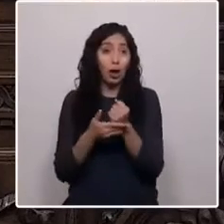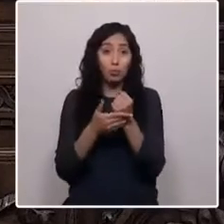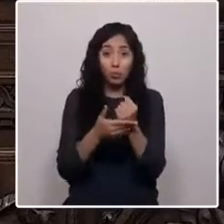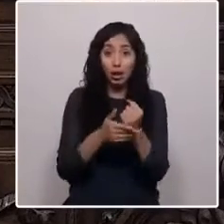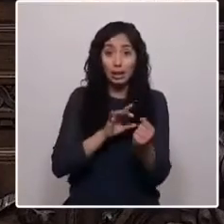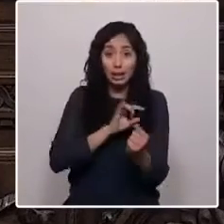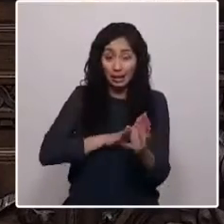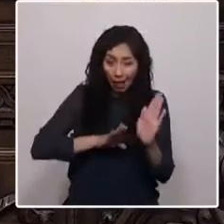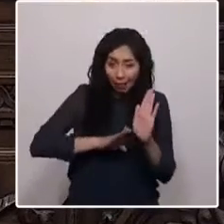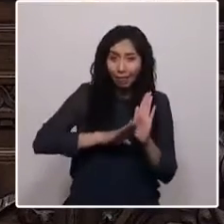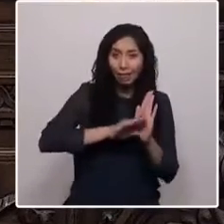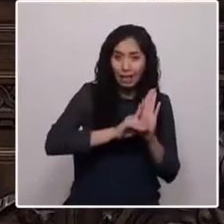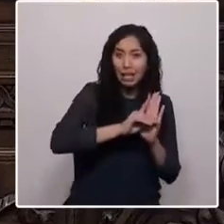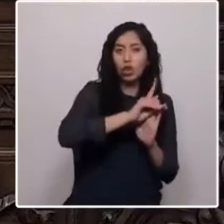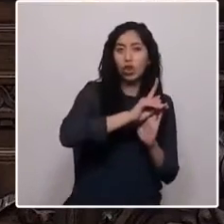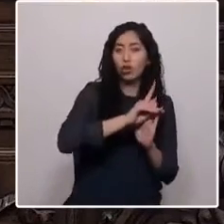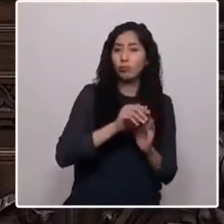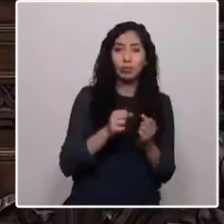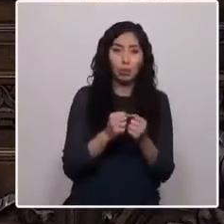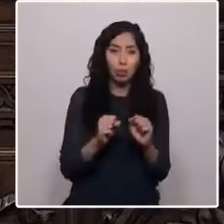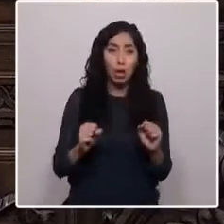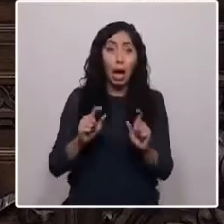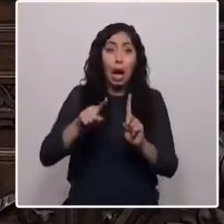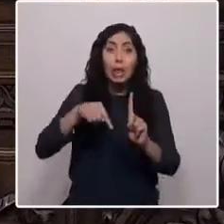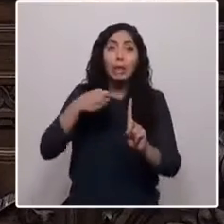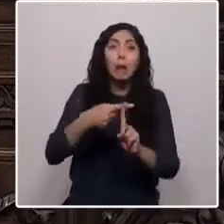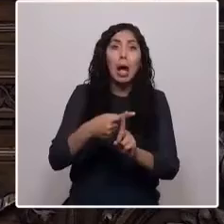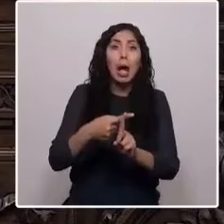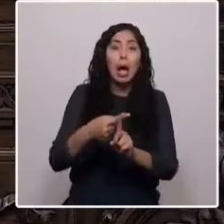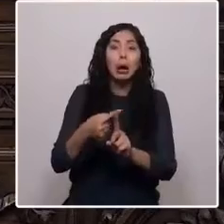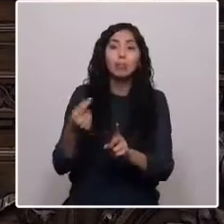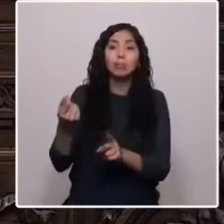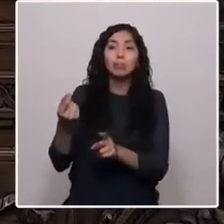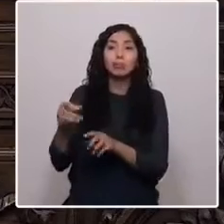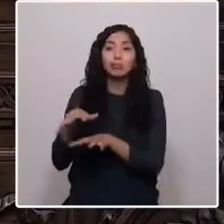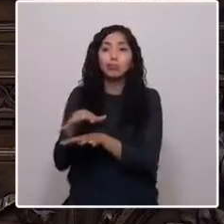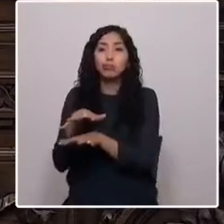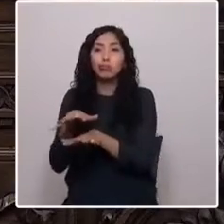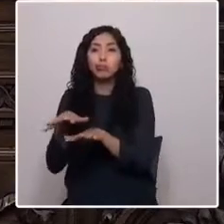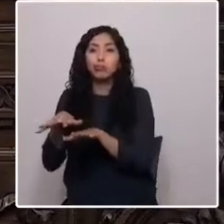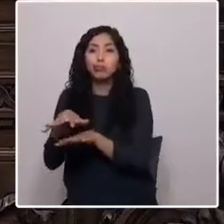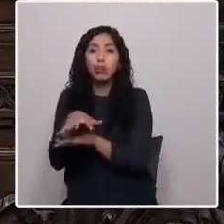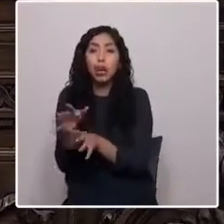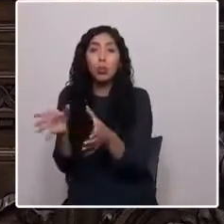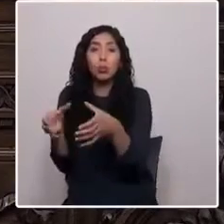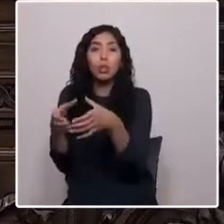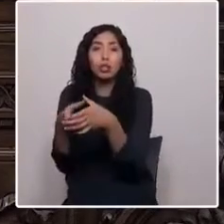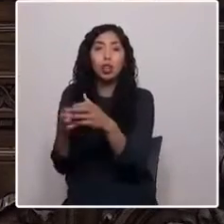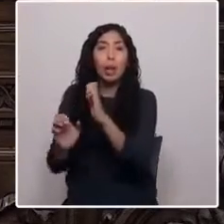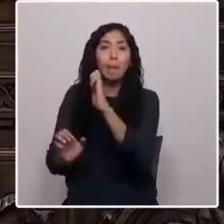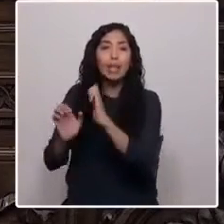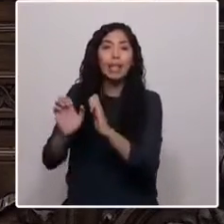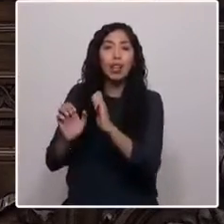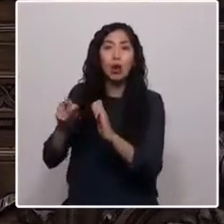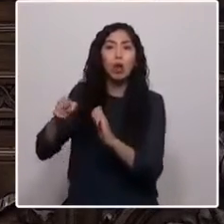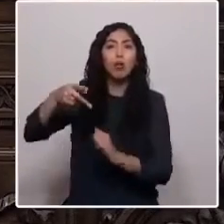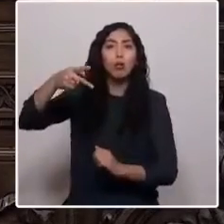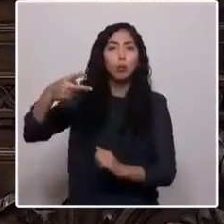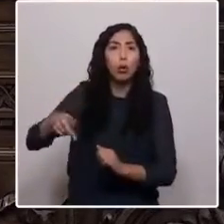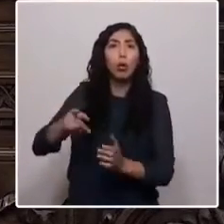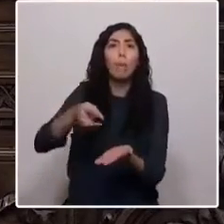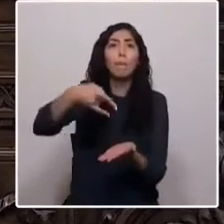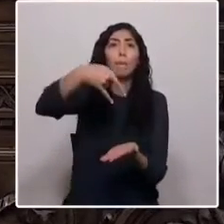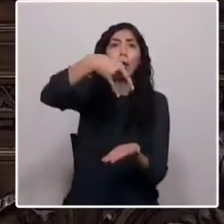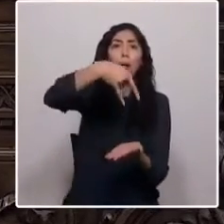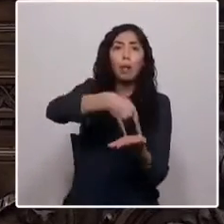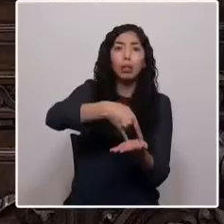más, se dejaron financiar de manera irregular por un sector del empresariado que colonizó el Parlamento con el